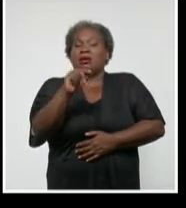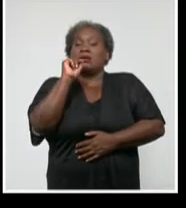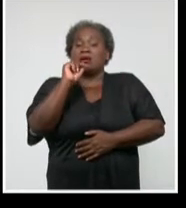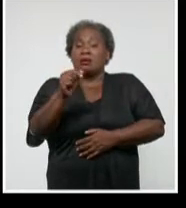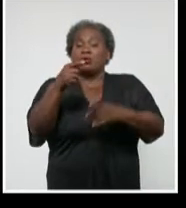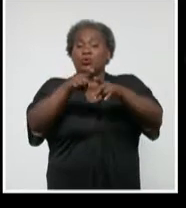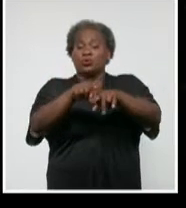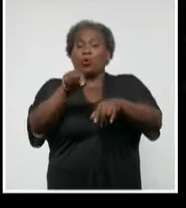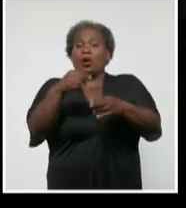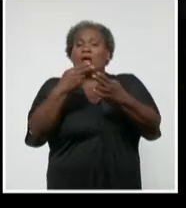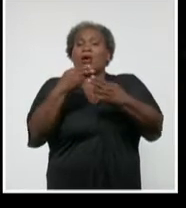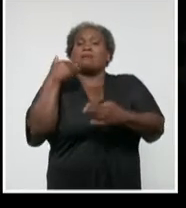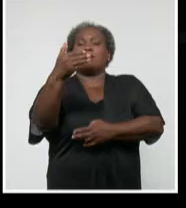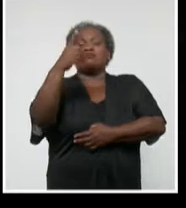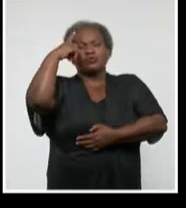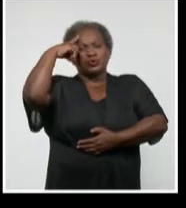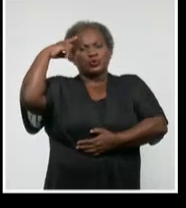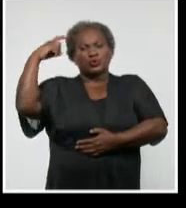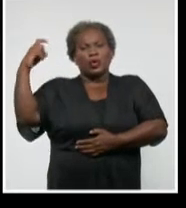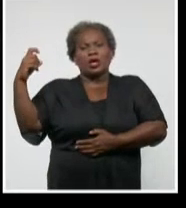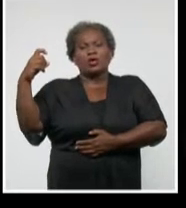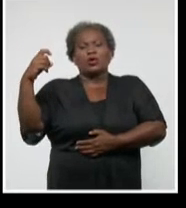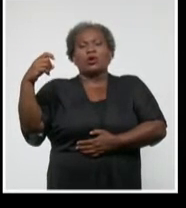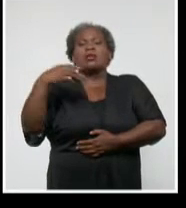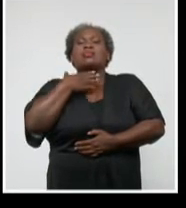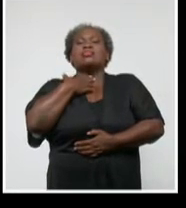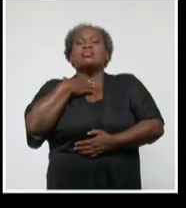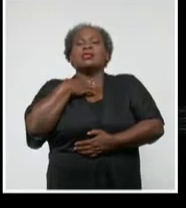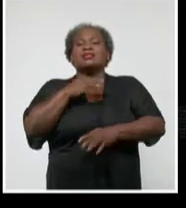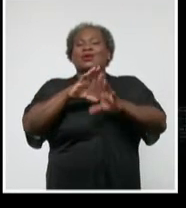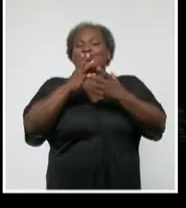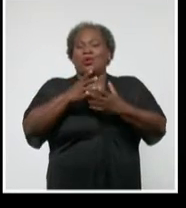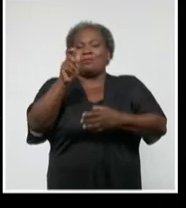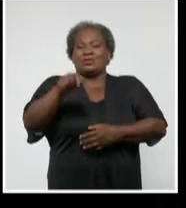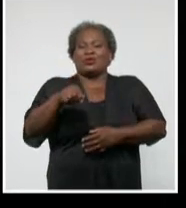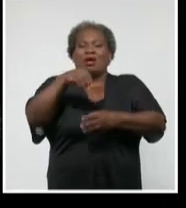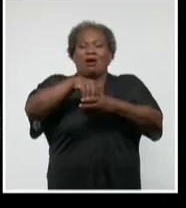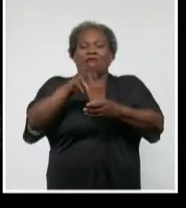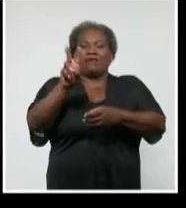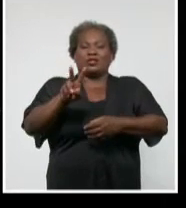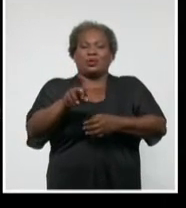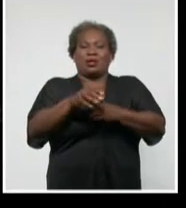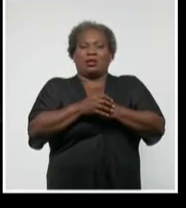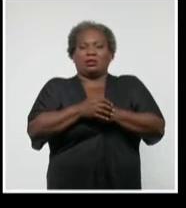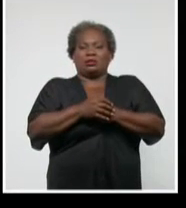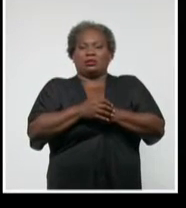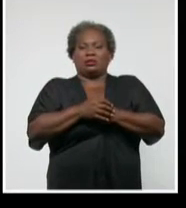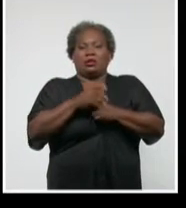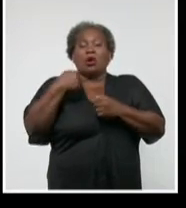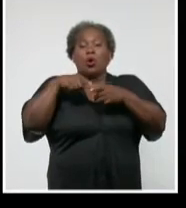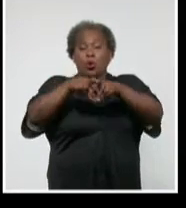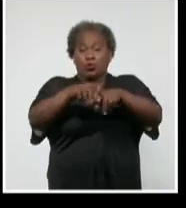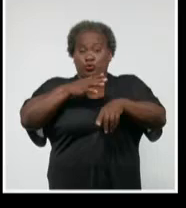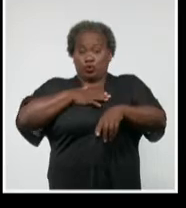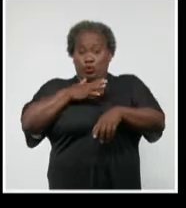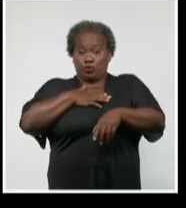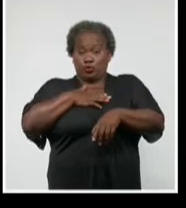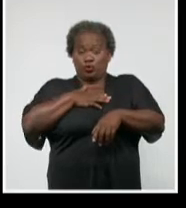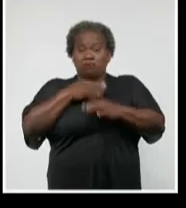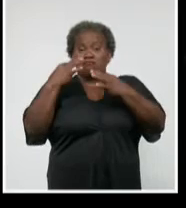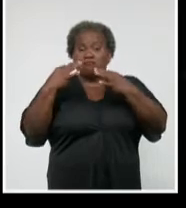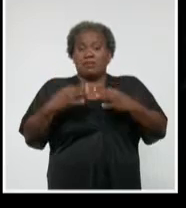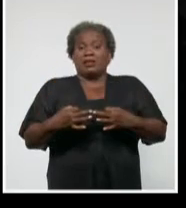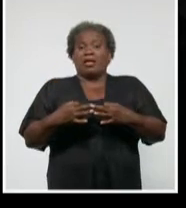las esperanzas, sueños y aspiraciones de todos los venezolanos. Nos acompaña en la galería el verdadero